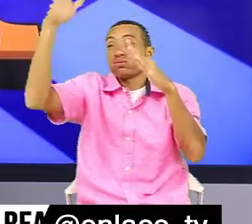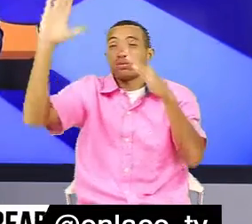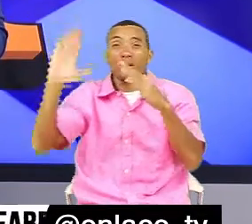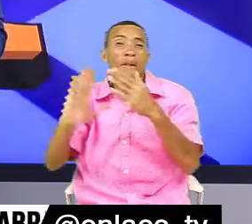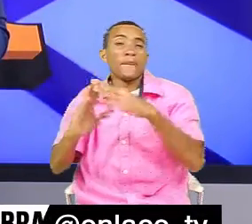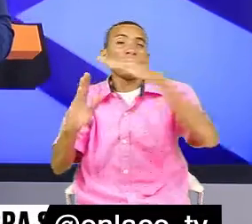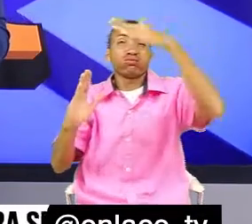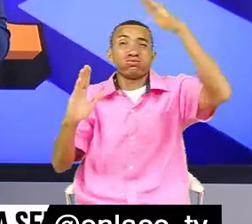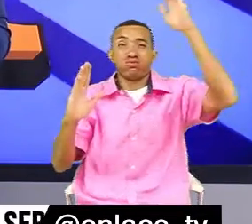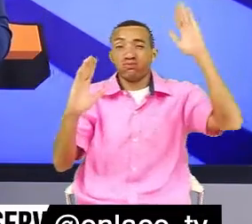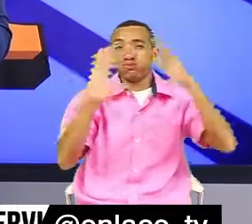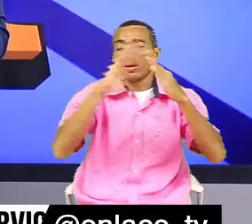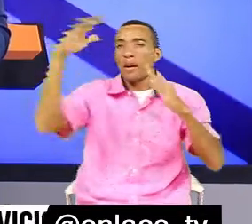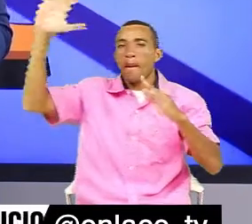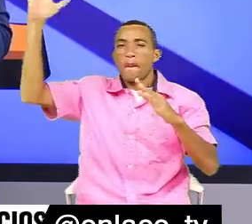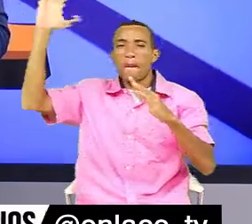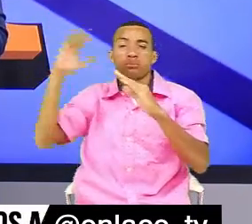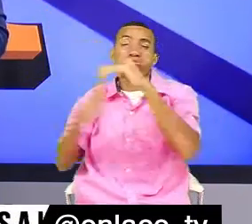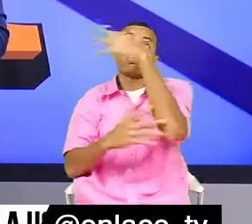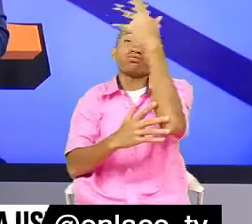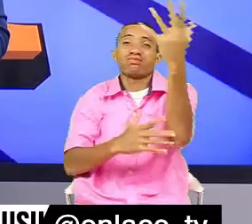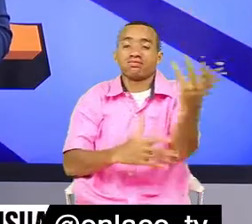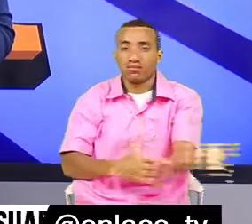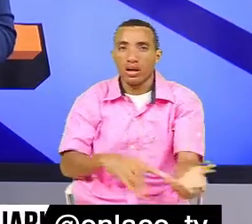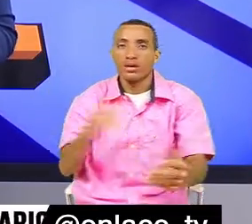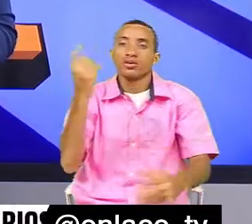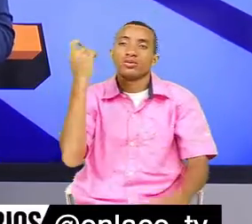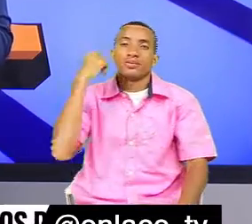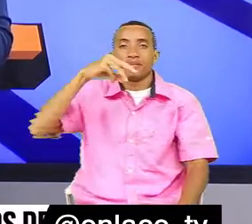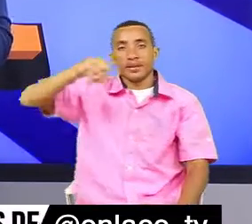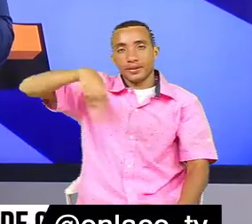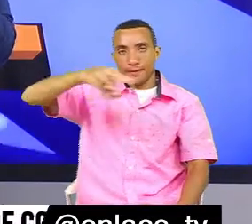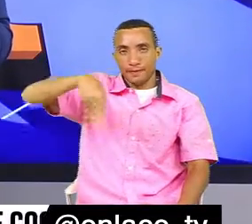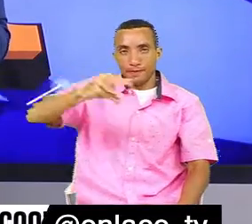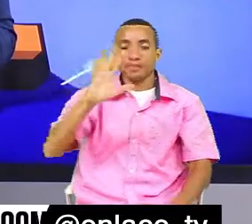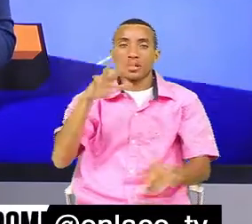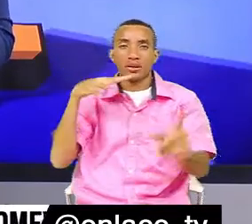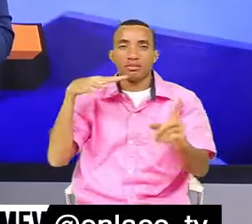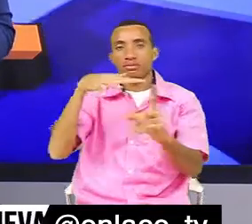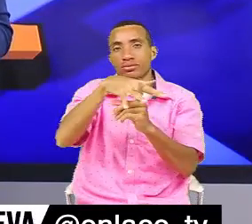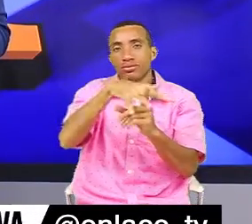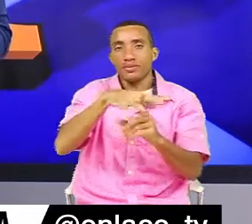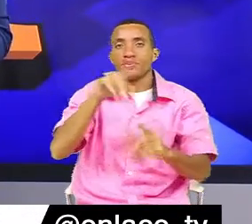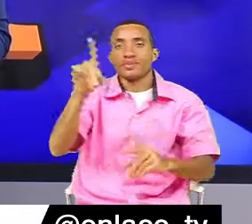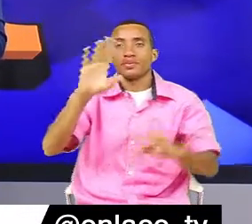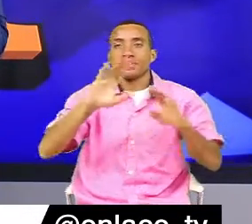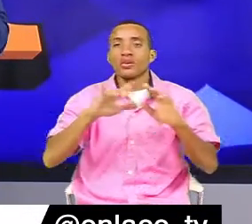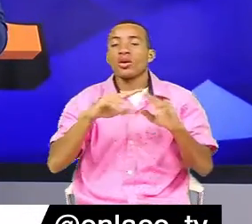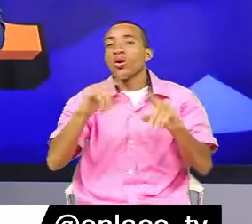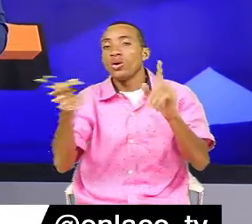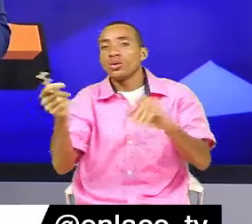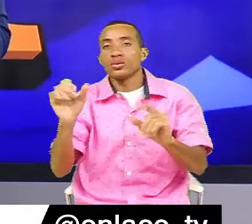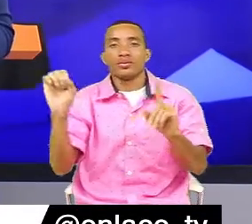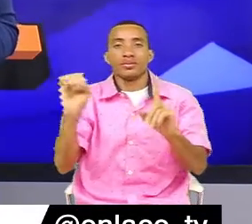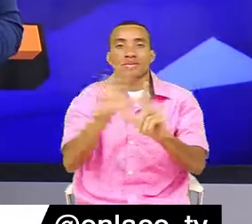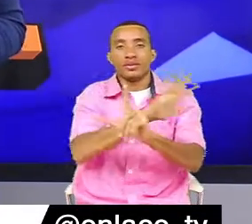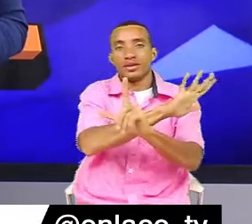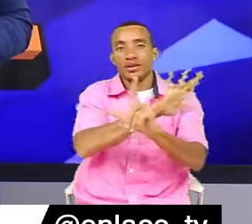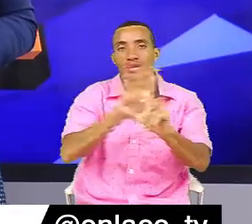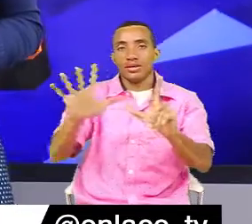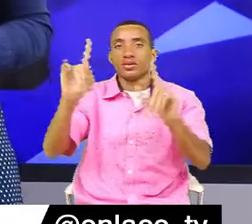sin techo y bastantes personas afectadas fueron afectadas en el corregimiento El Llanito por el vendaval que se